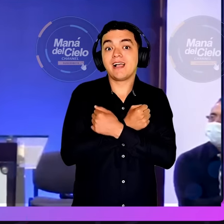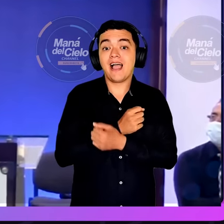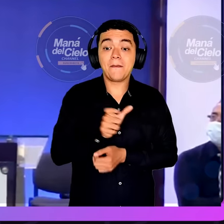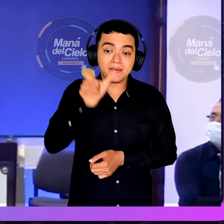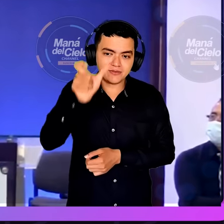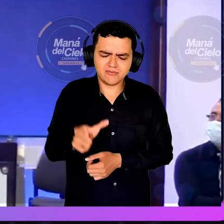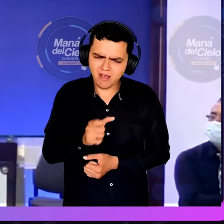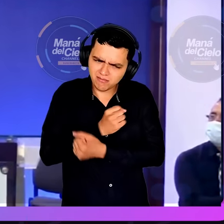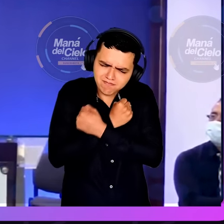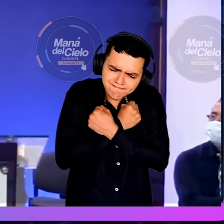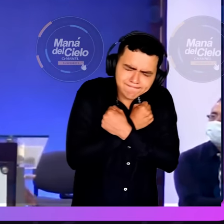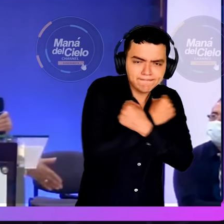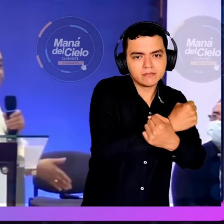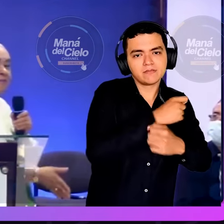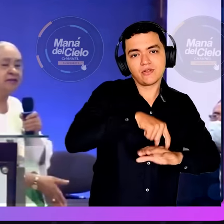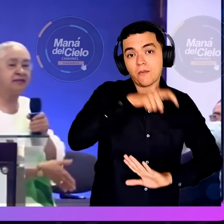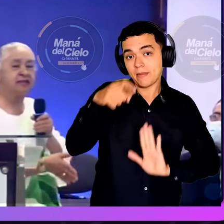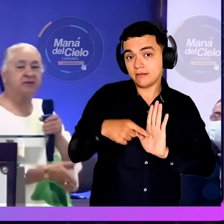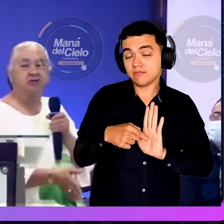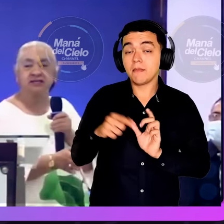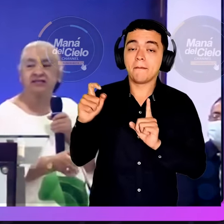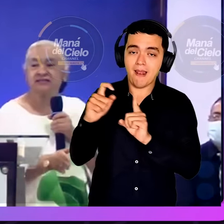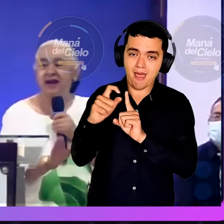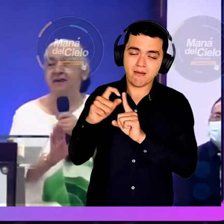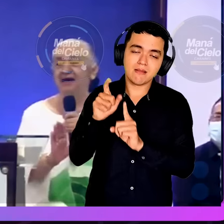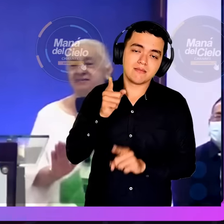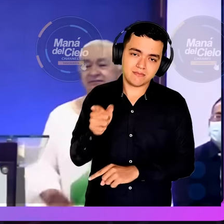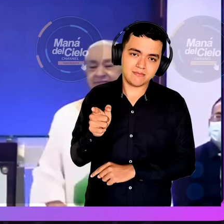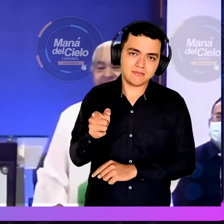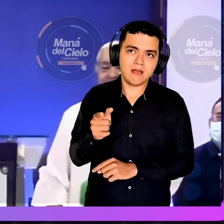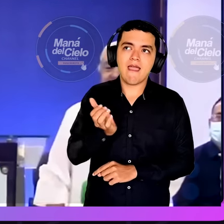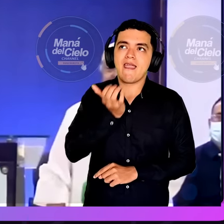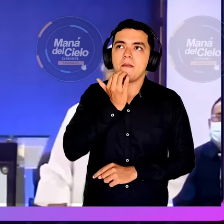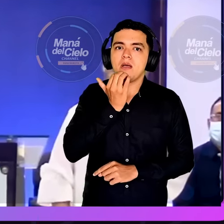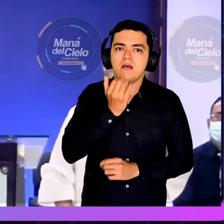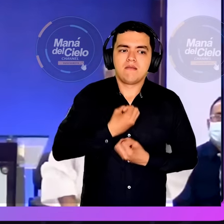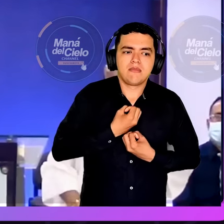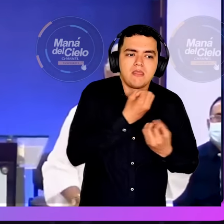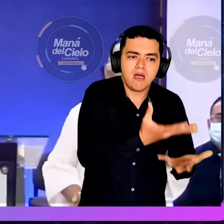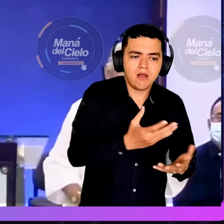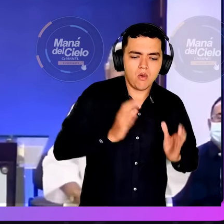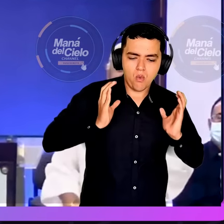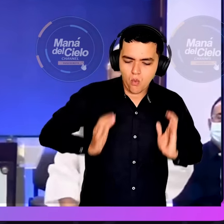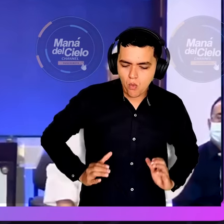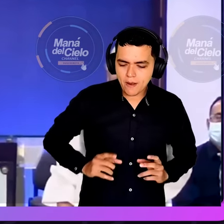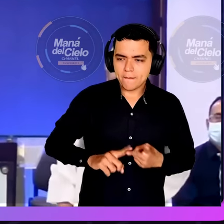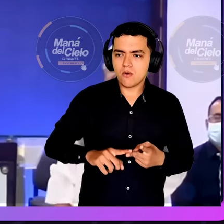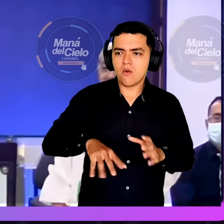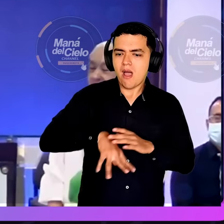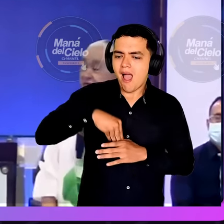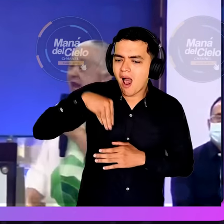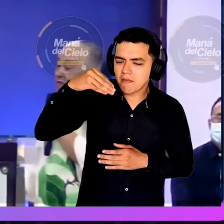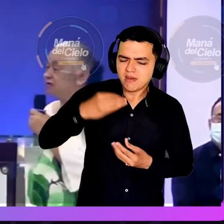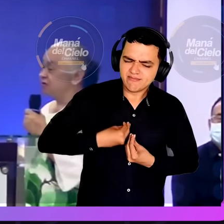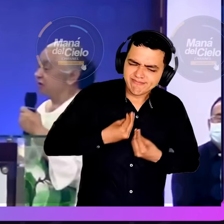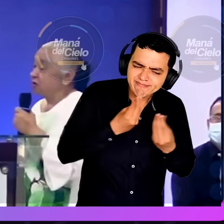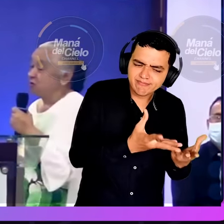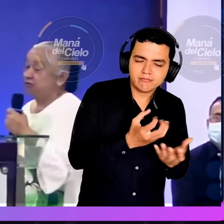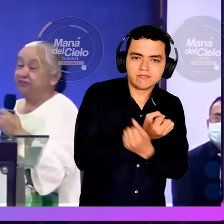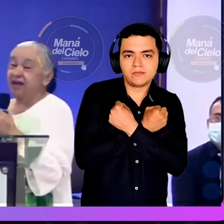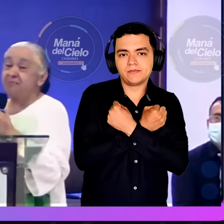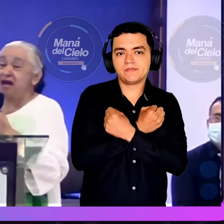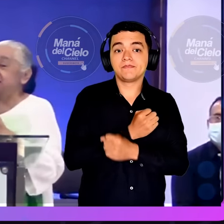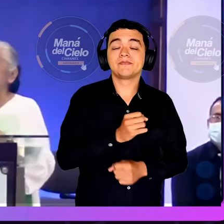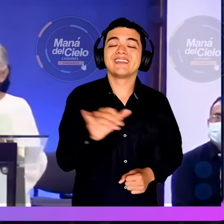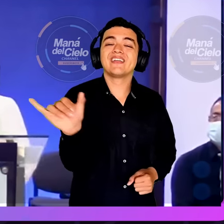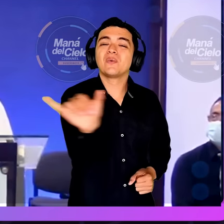te vas al trasfondo de la palabra amante, es la persona que se entrega a amar. Sí, es eso, es eso. Y claro, como